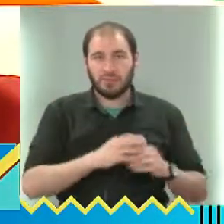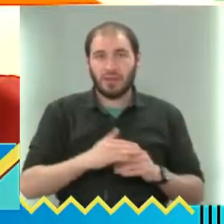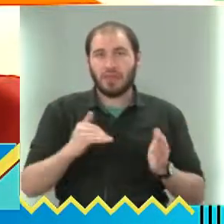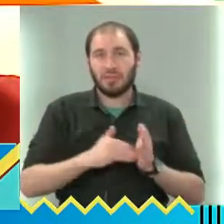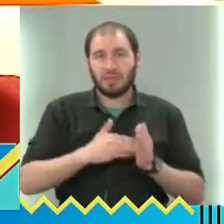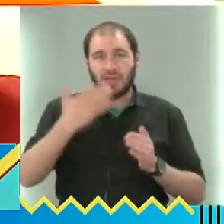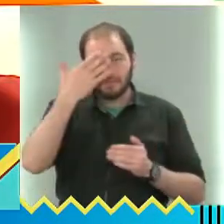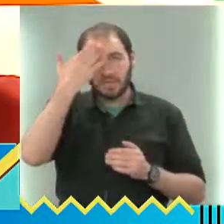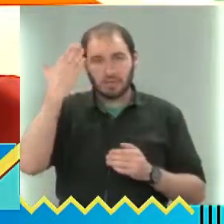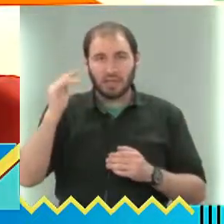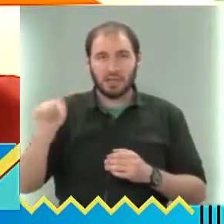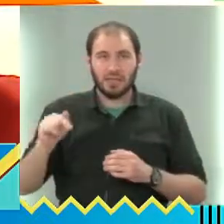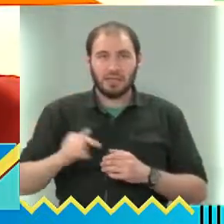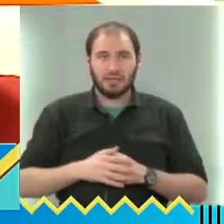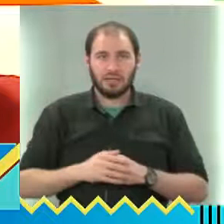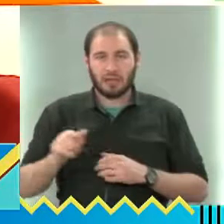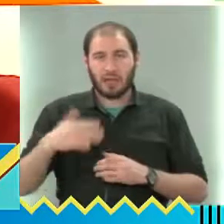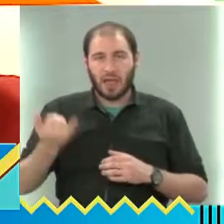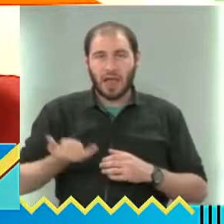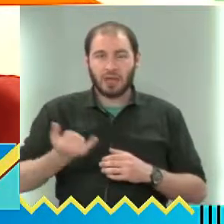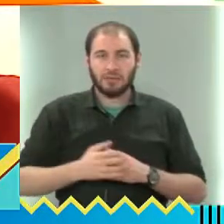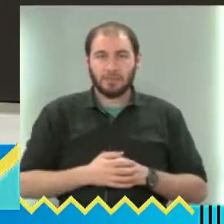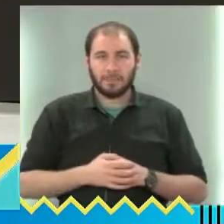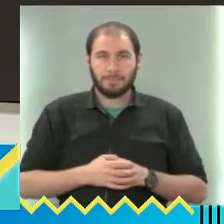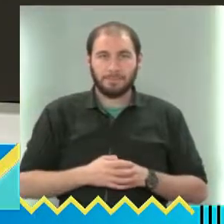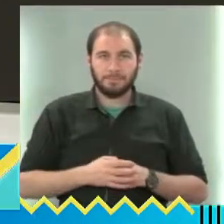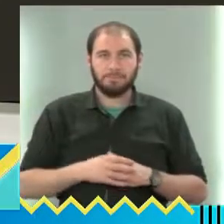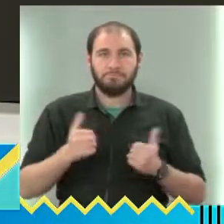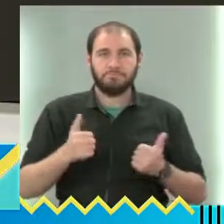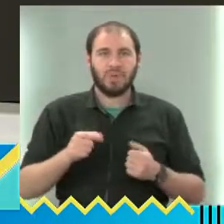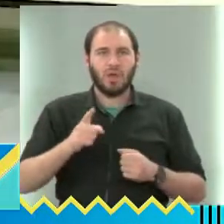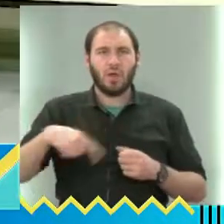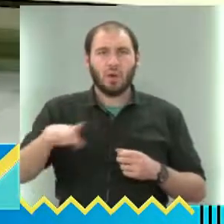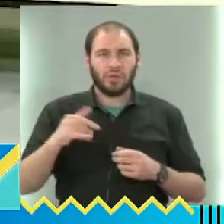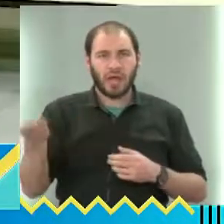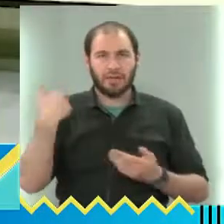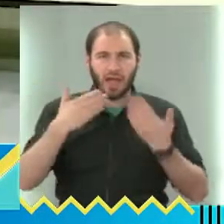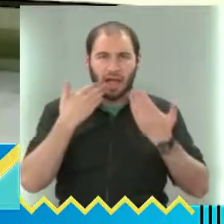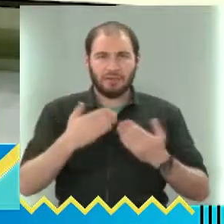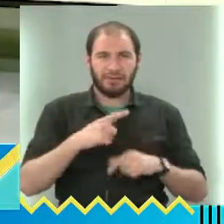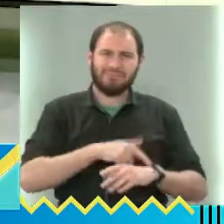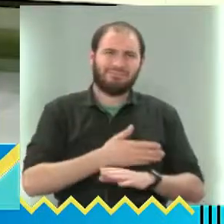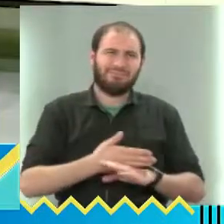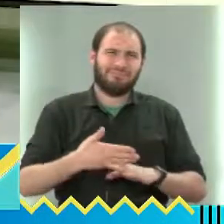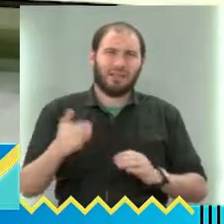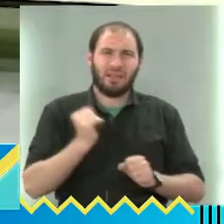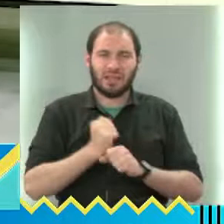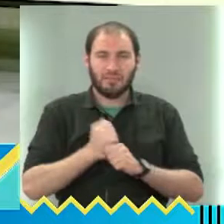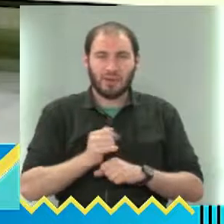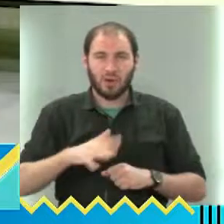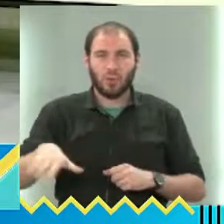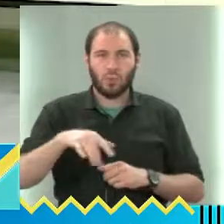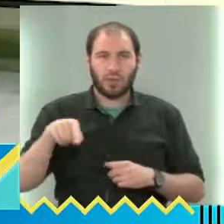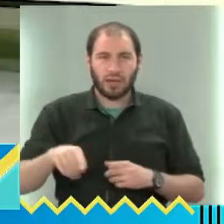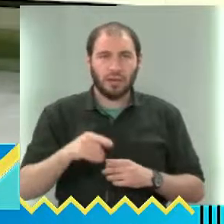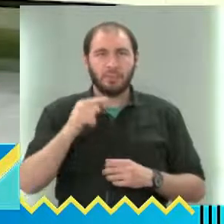según la enfermedad que haya tenido el donante. Bien. Ustedes, como bien lo decía, llevan mucho tiempo trabajando en este ámbito.